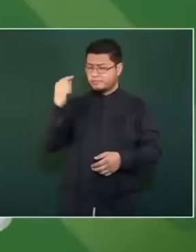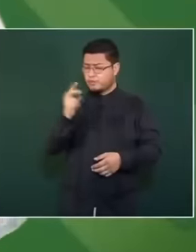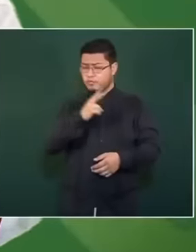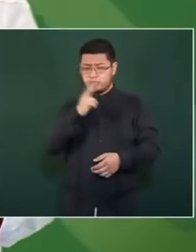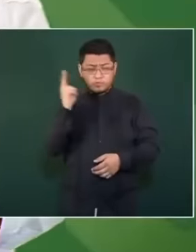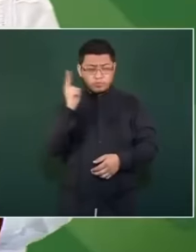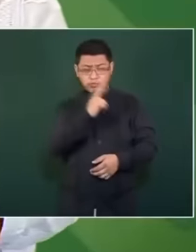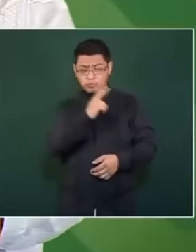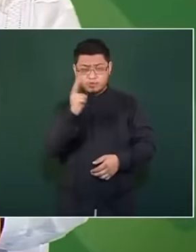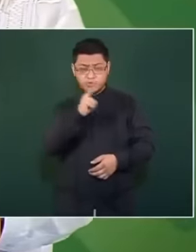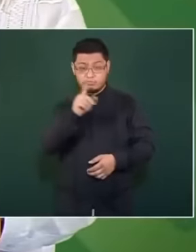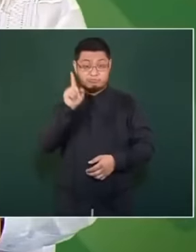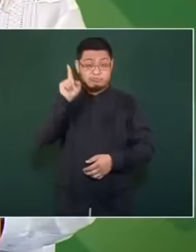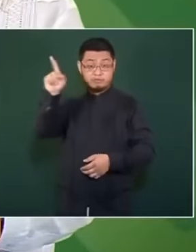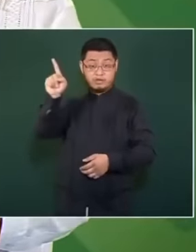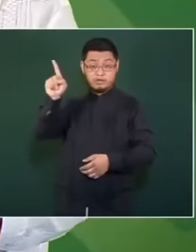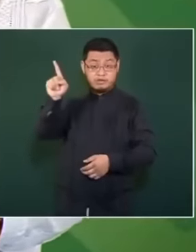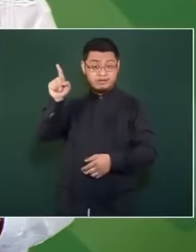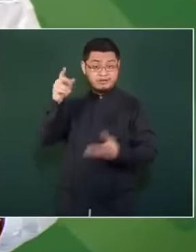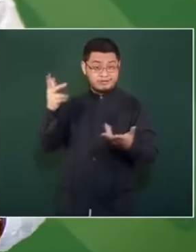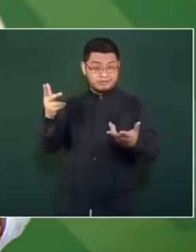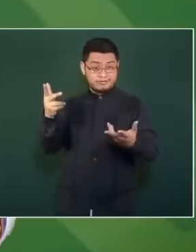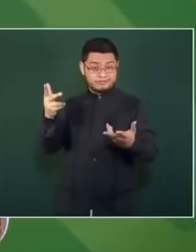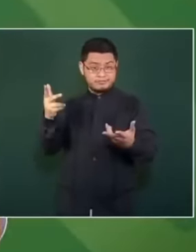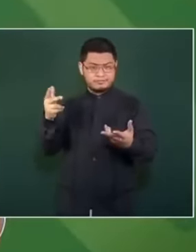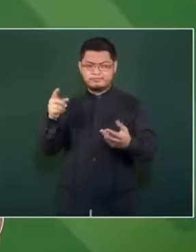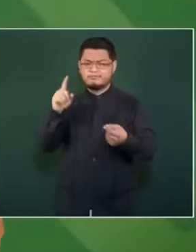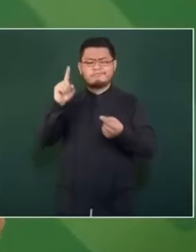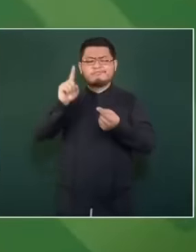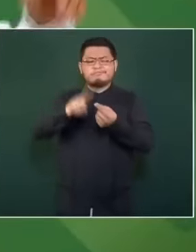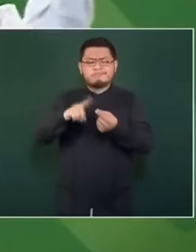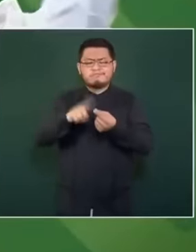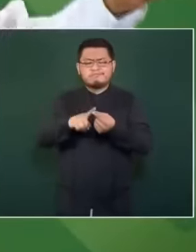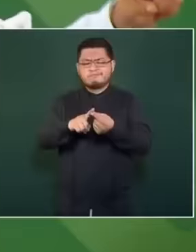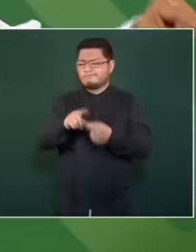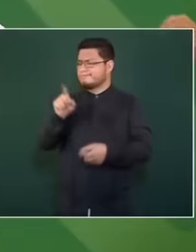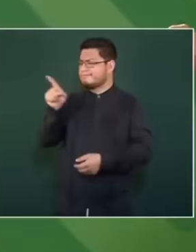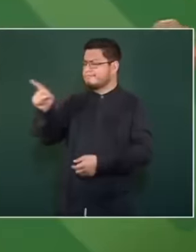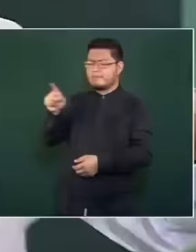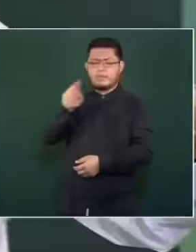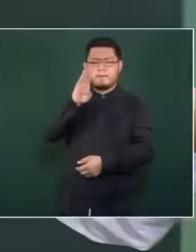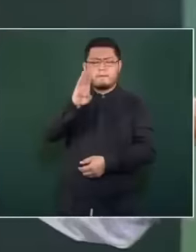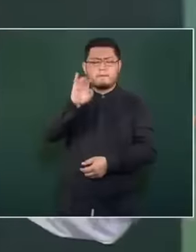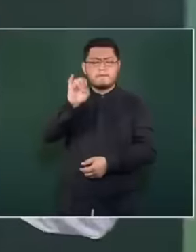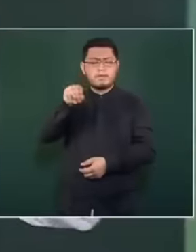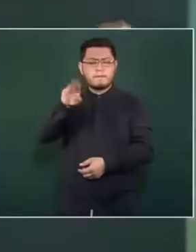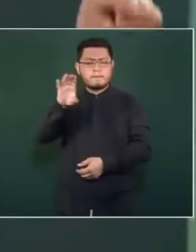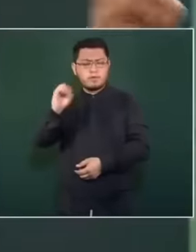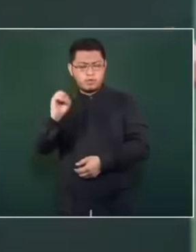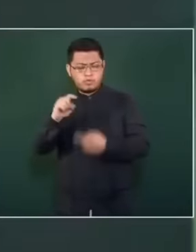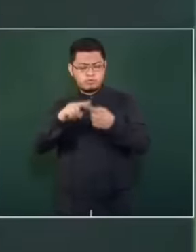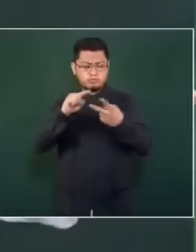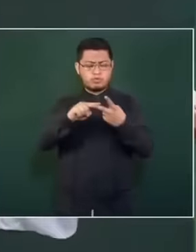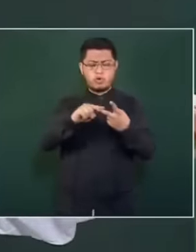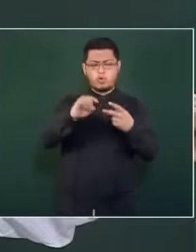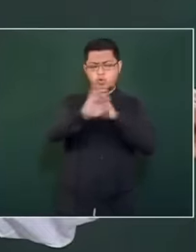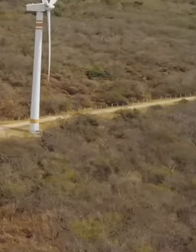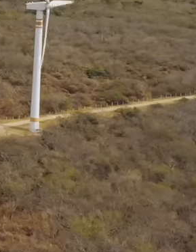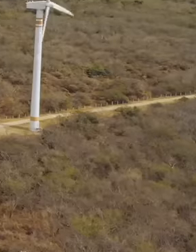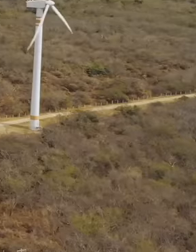ese generador, es de Bimbo, es de Oxxo, es de